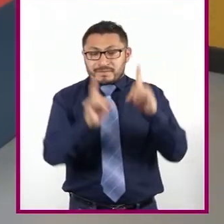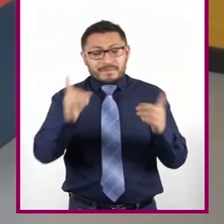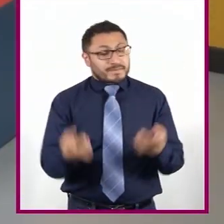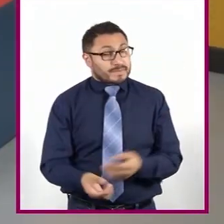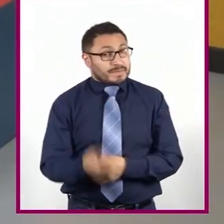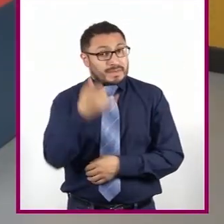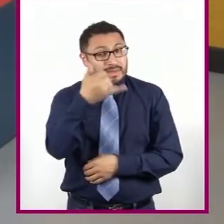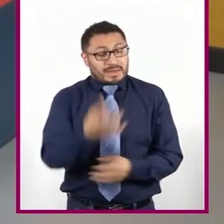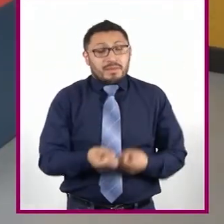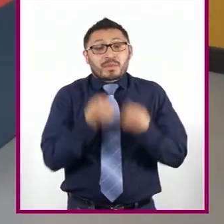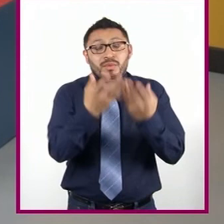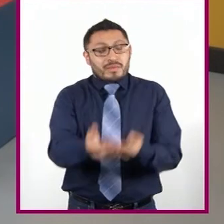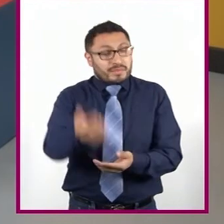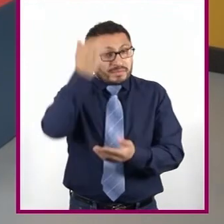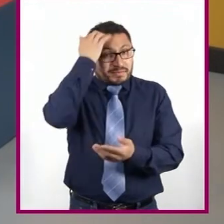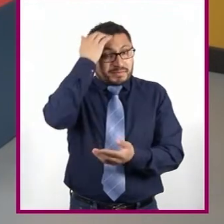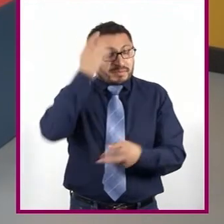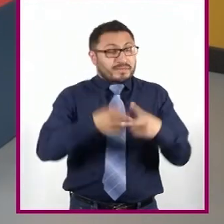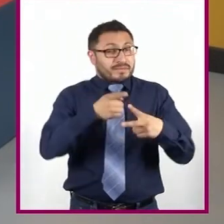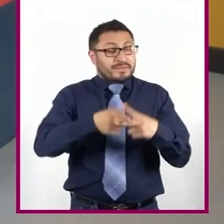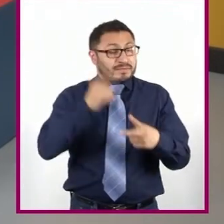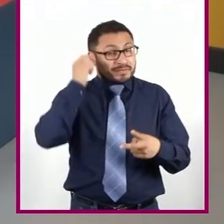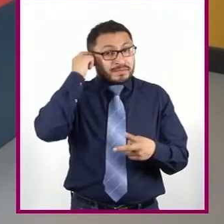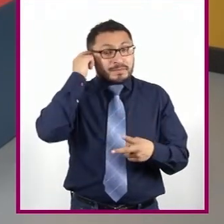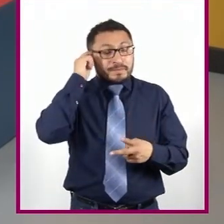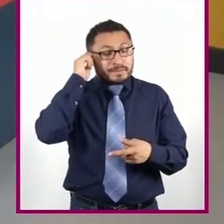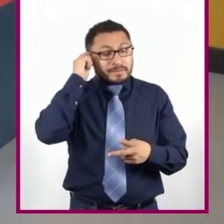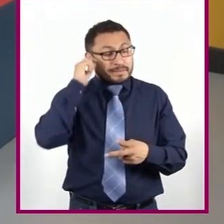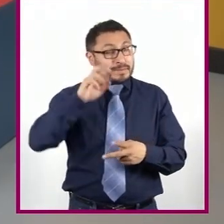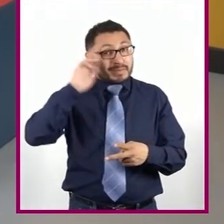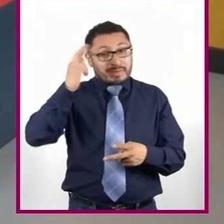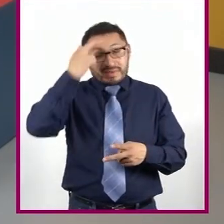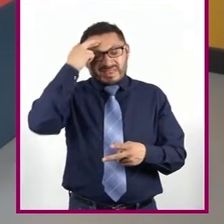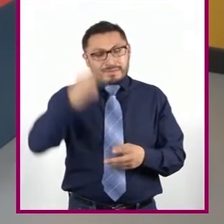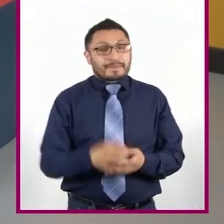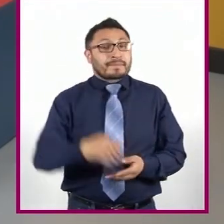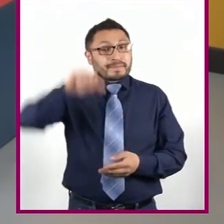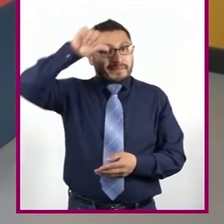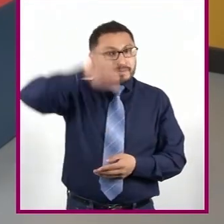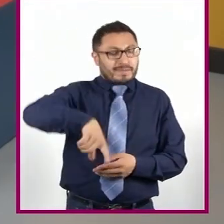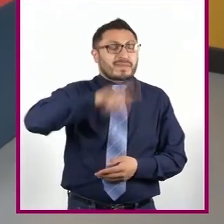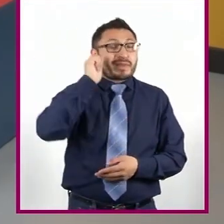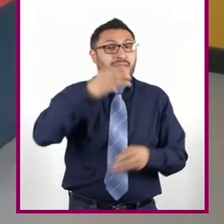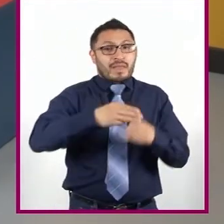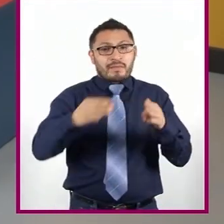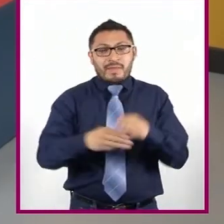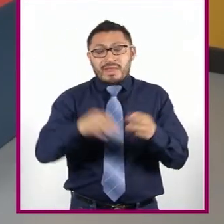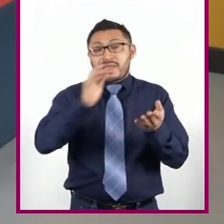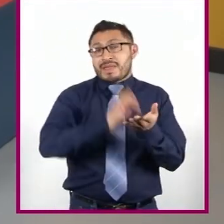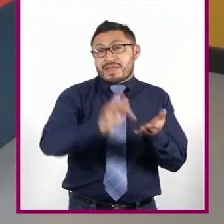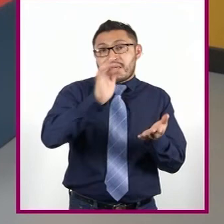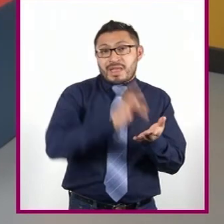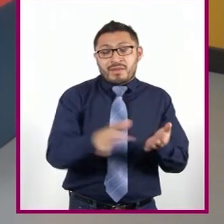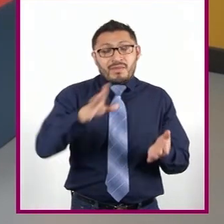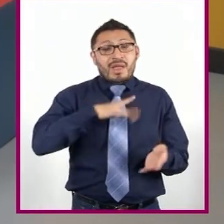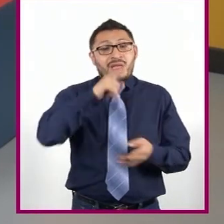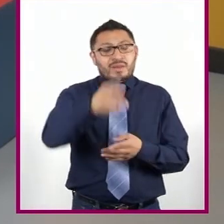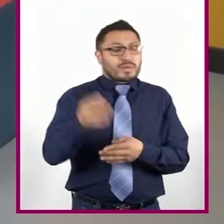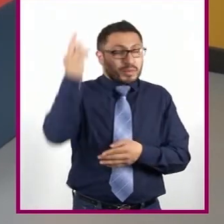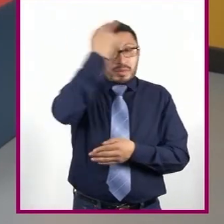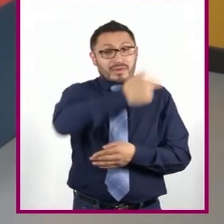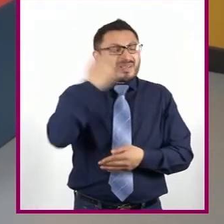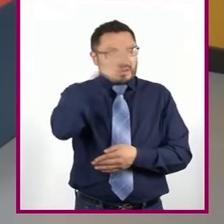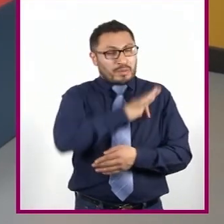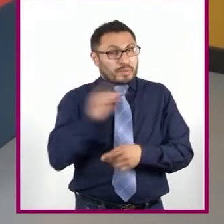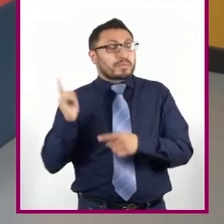haya aportado a sus conocimientos matemáticos. No olviden que este es un material de apoyo y que pueden consultar